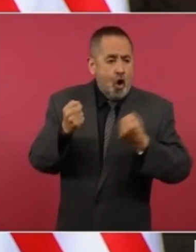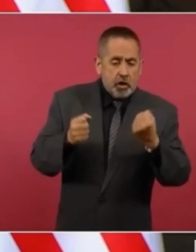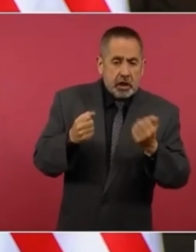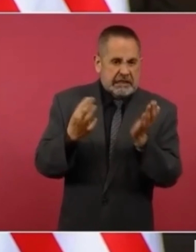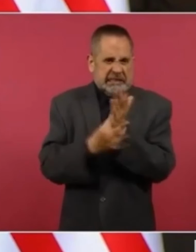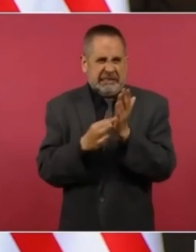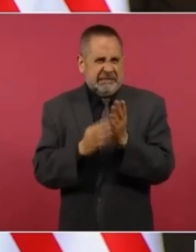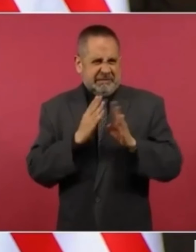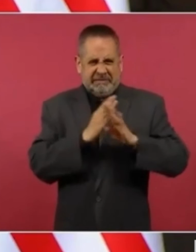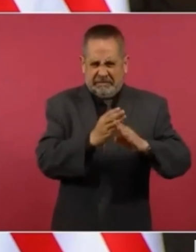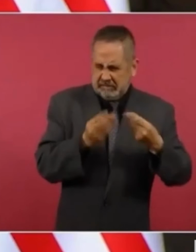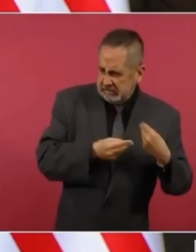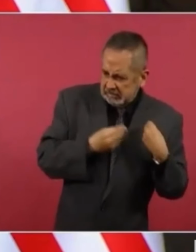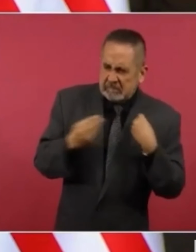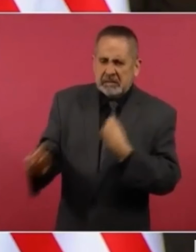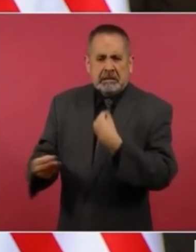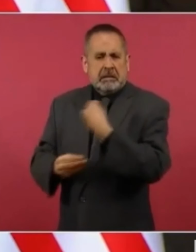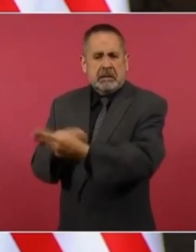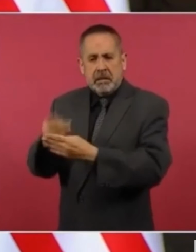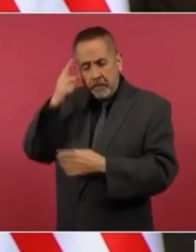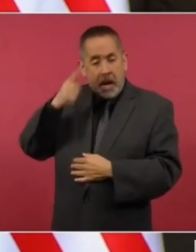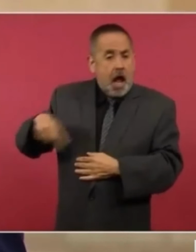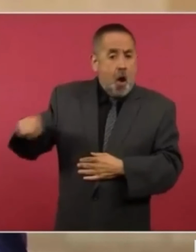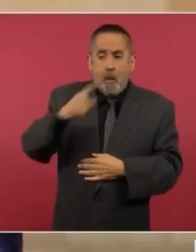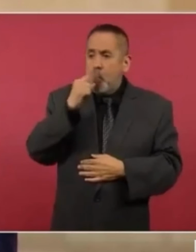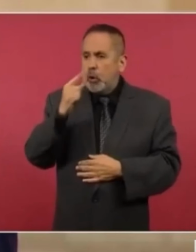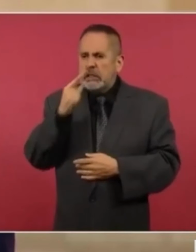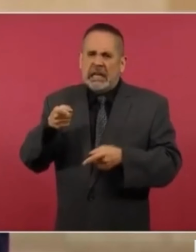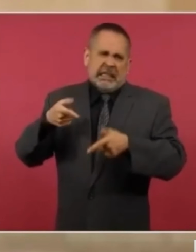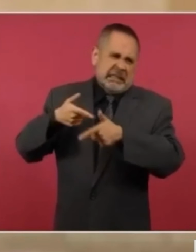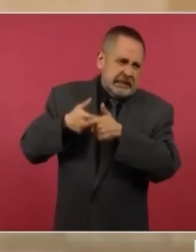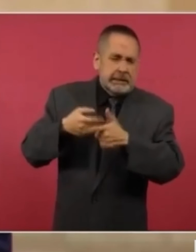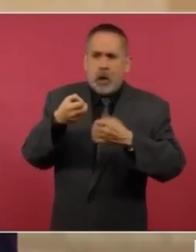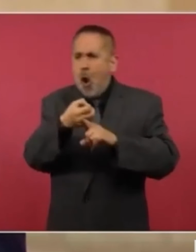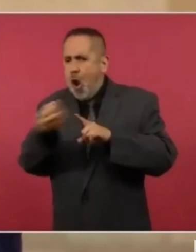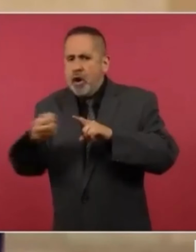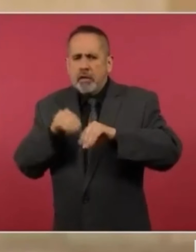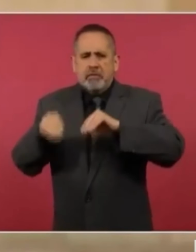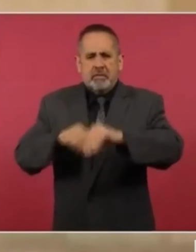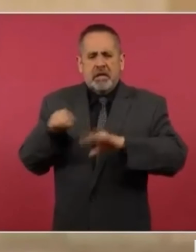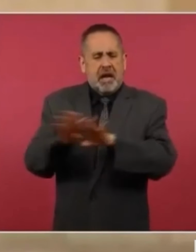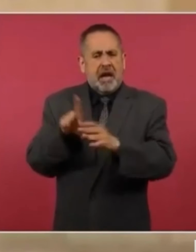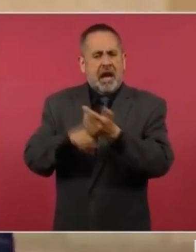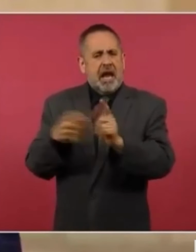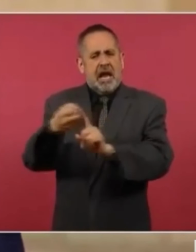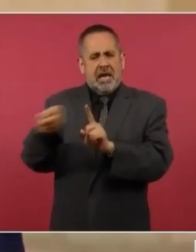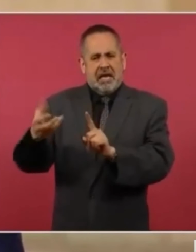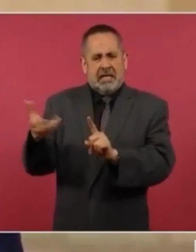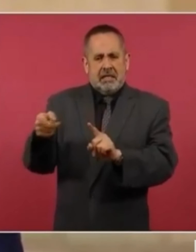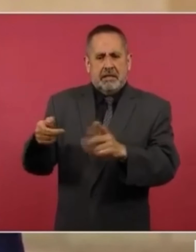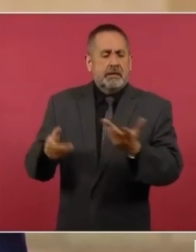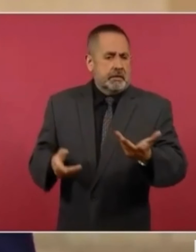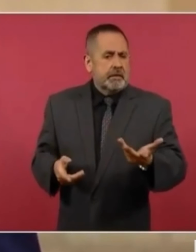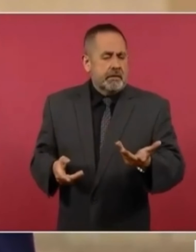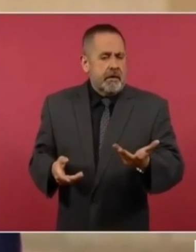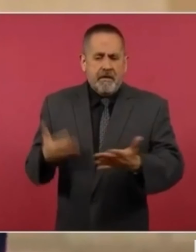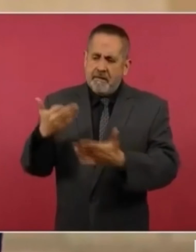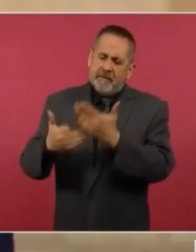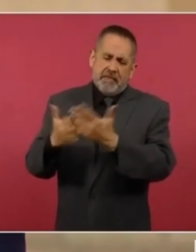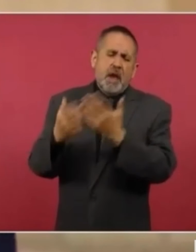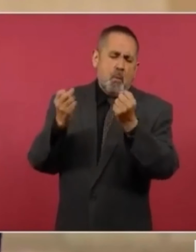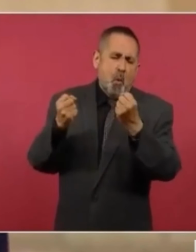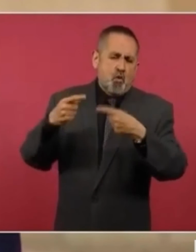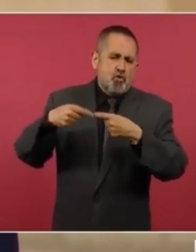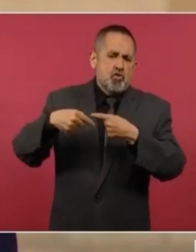blindados. Los estadounidenses también lo han hecho para que la policía pueda estabilizar la situación en el terreno. Obviamente queda mucho por hacer.